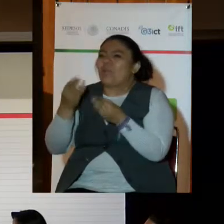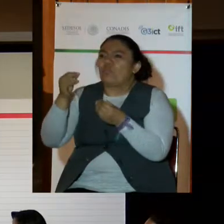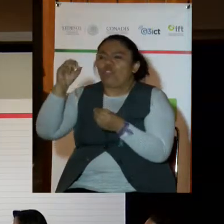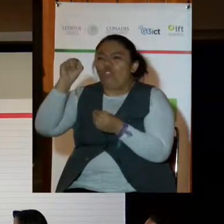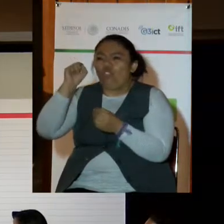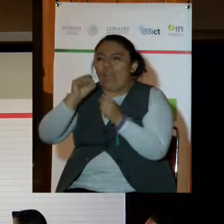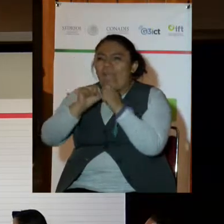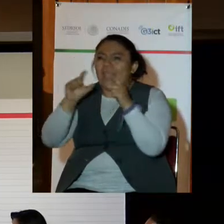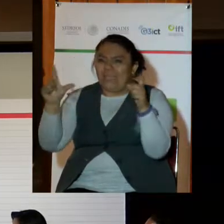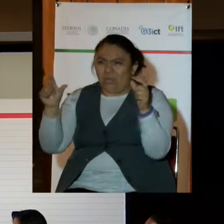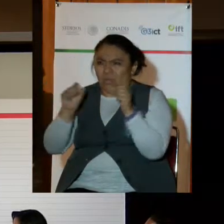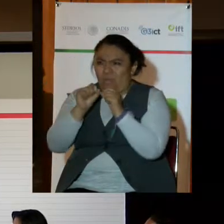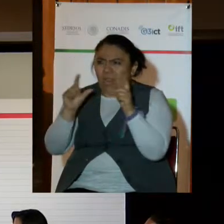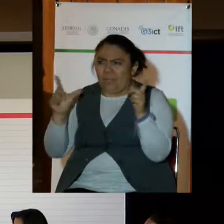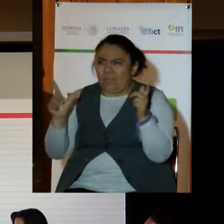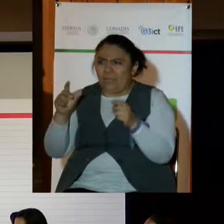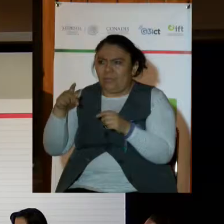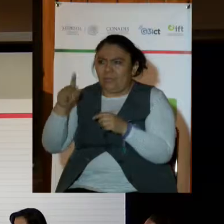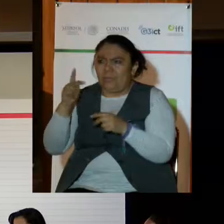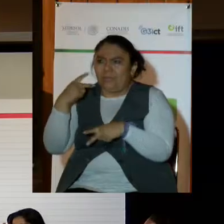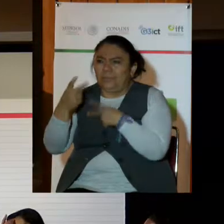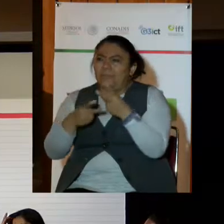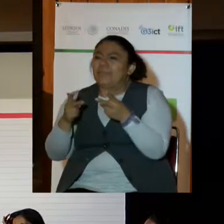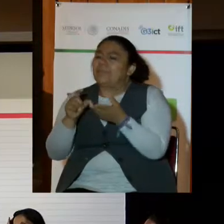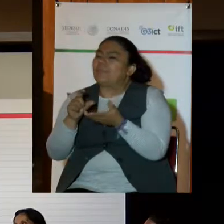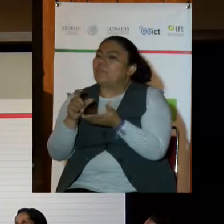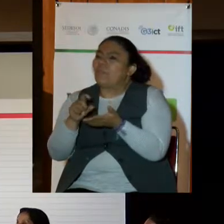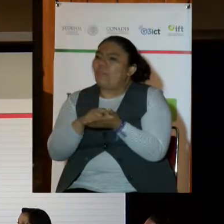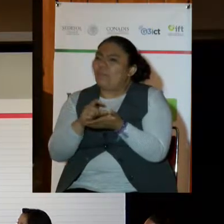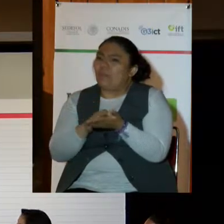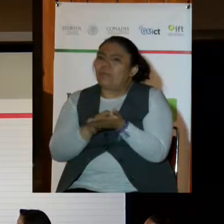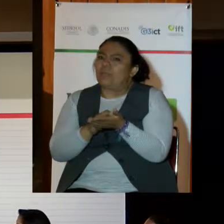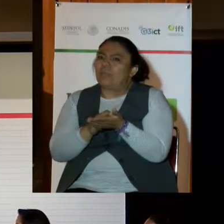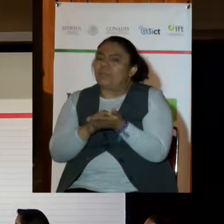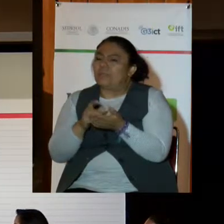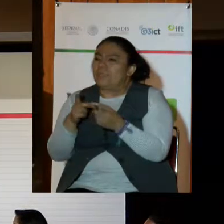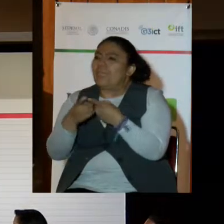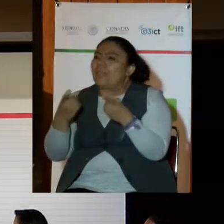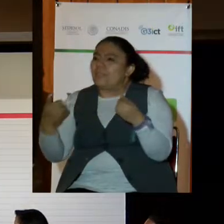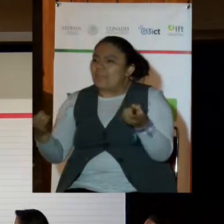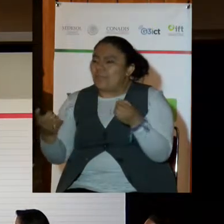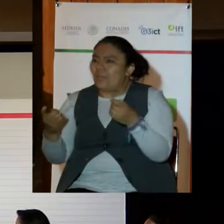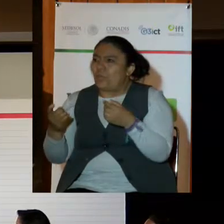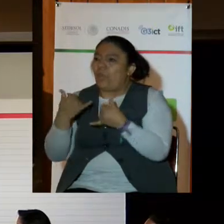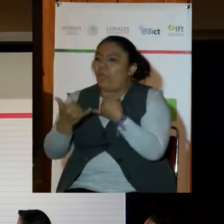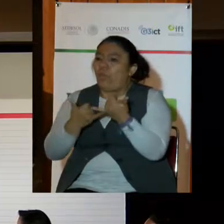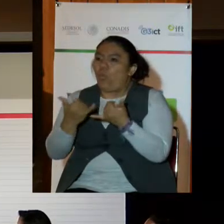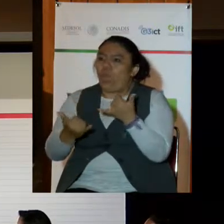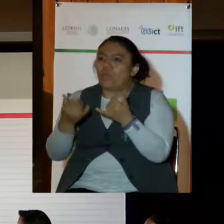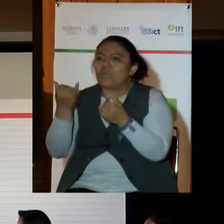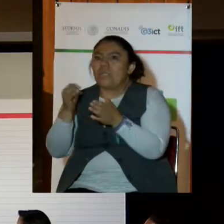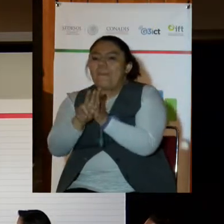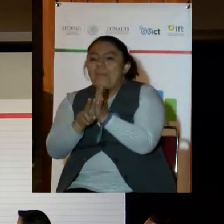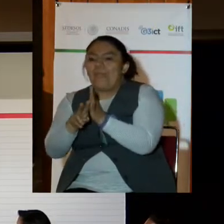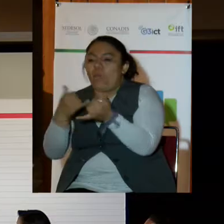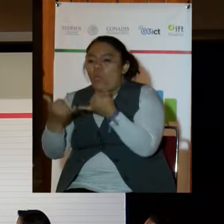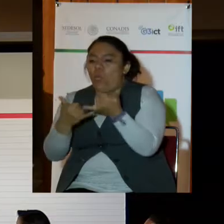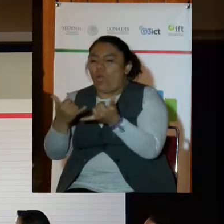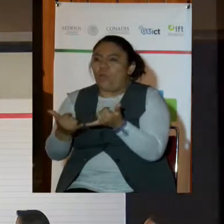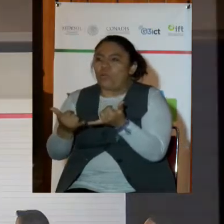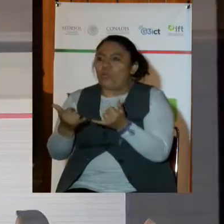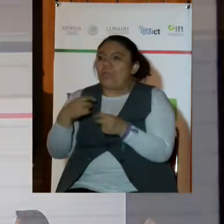página de internet. Y la importancia es, ya que lo sabes, no comprar algo que no sea accesible. Entonces, el chiste es que